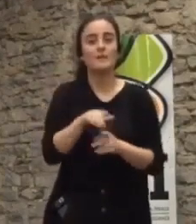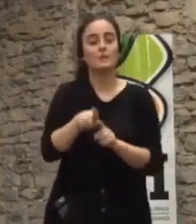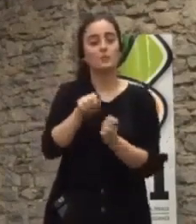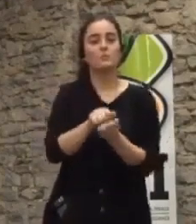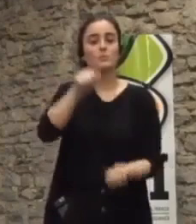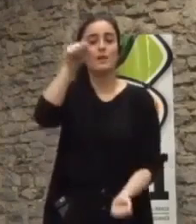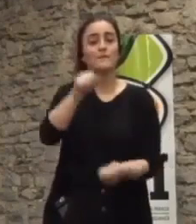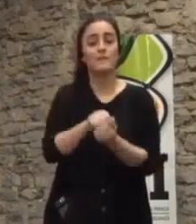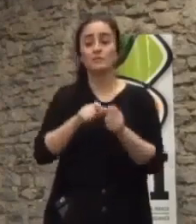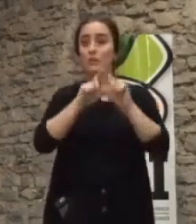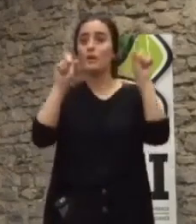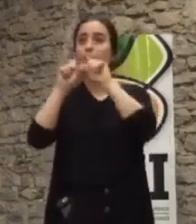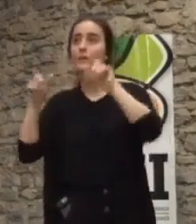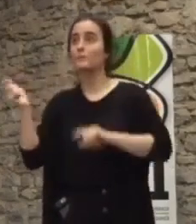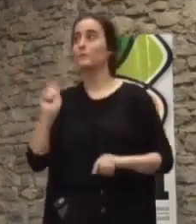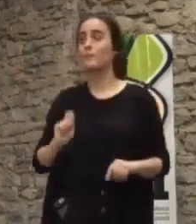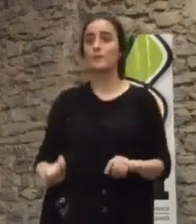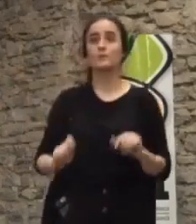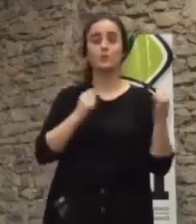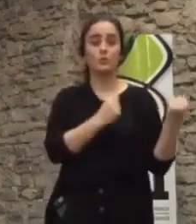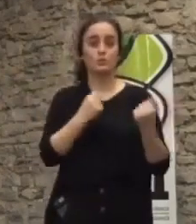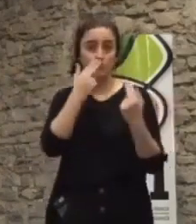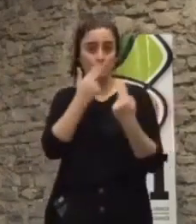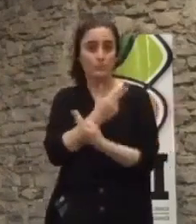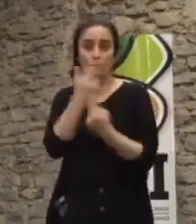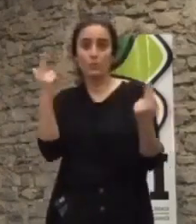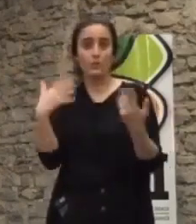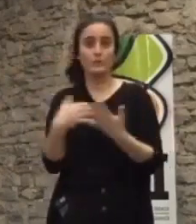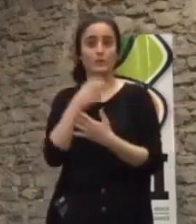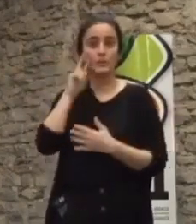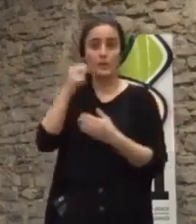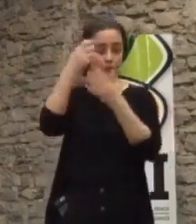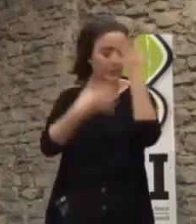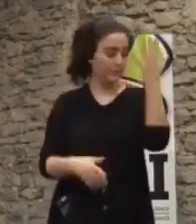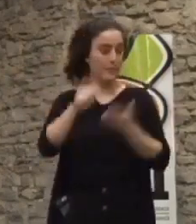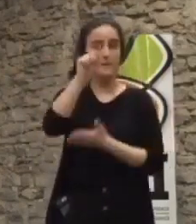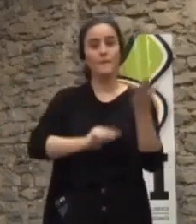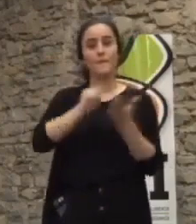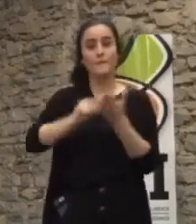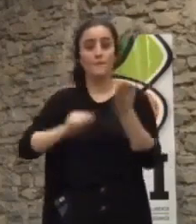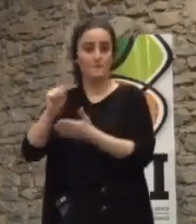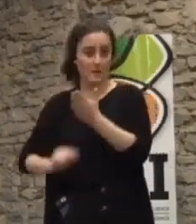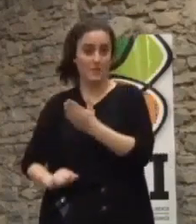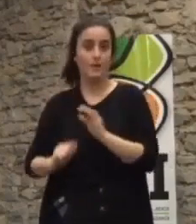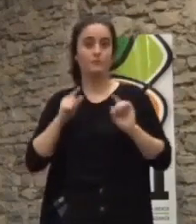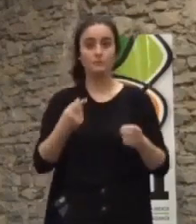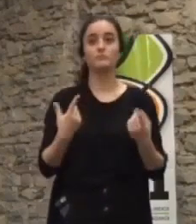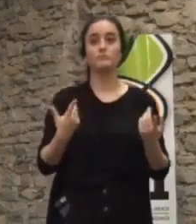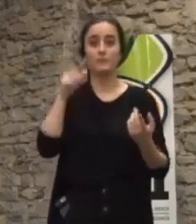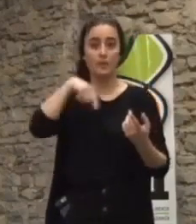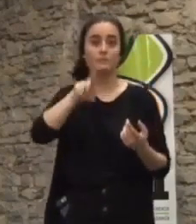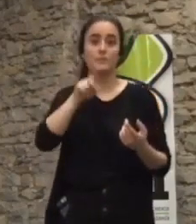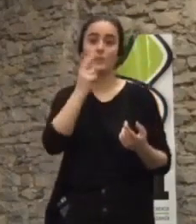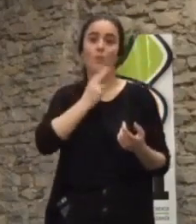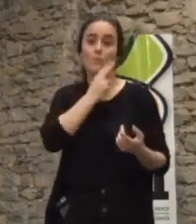estas entidades y otros profesionales e instituciones públicas que aquí veis han firmado, ¿no?, y que de alguna forma se comprometen a